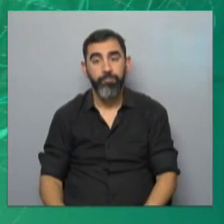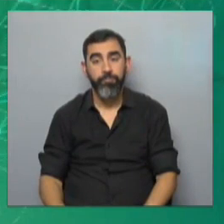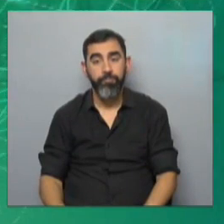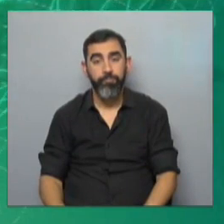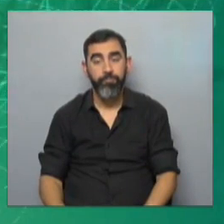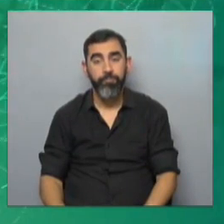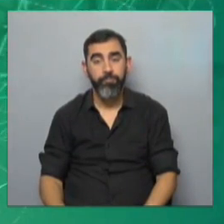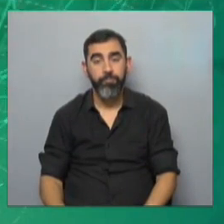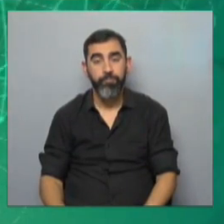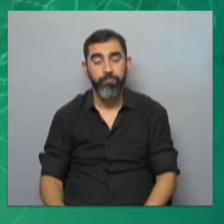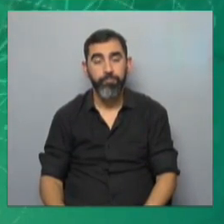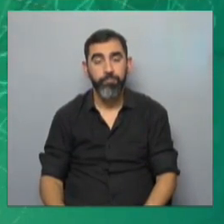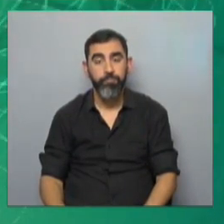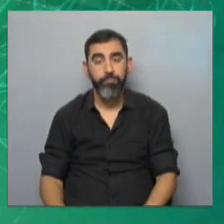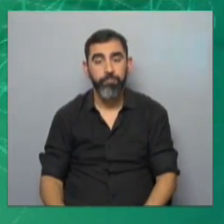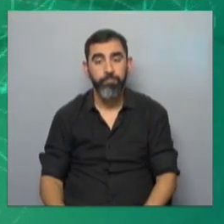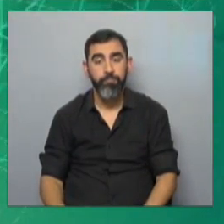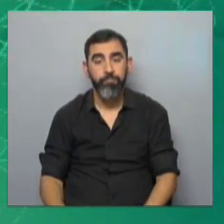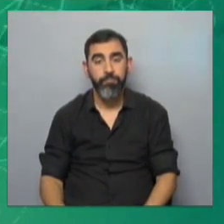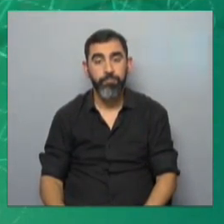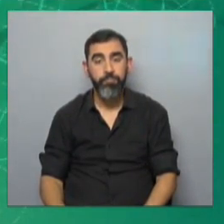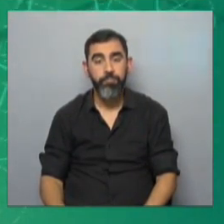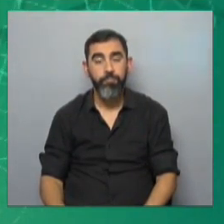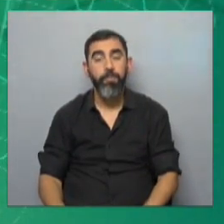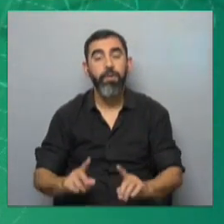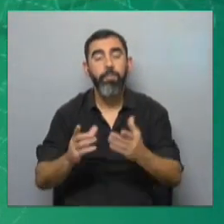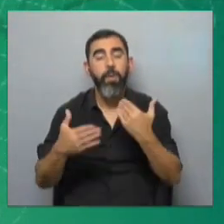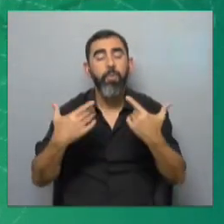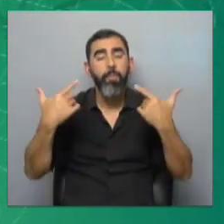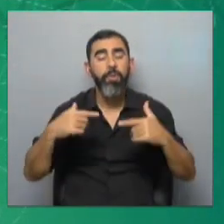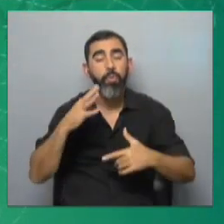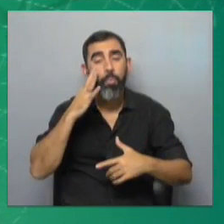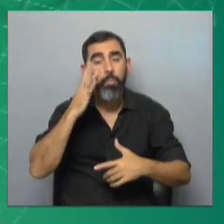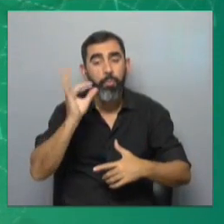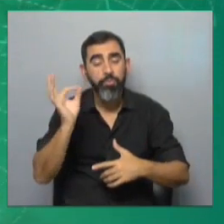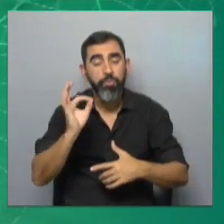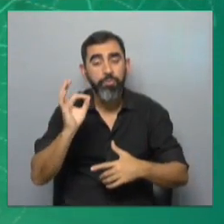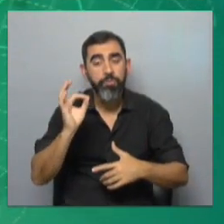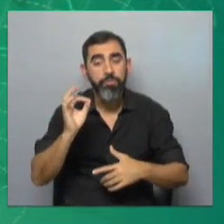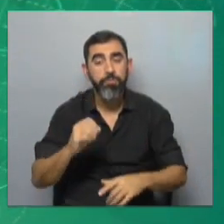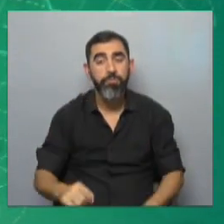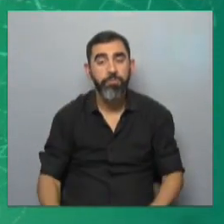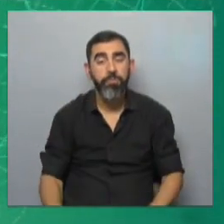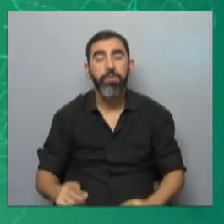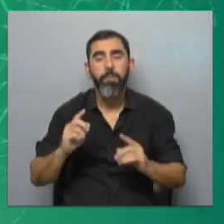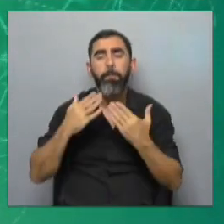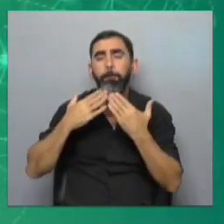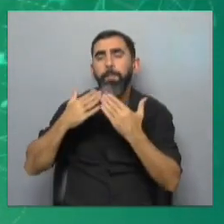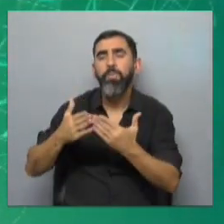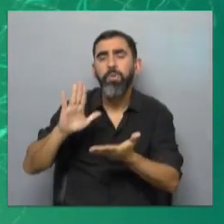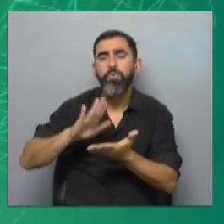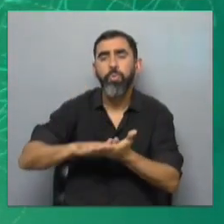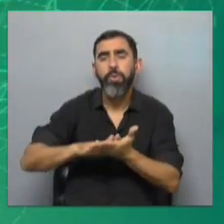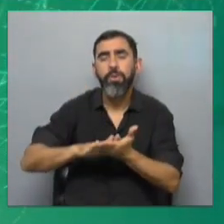Representante del Círculo Católico, luego de que se sintiera... Entre otros temas que habló el ministro interino José Luis Sadjian, porque se le consultó por